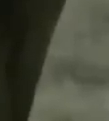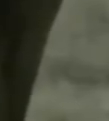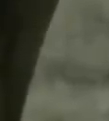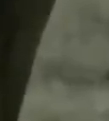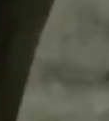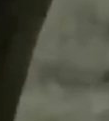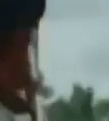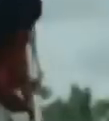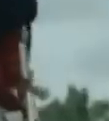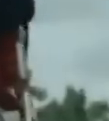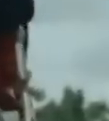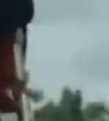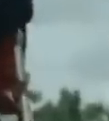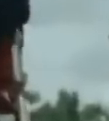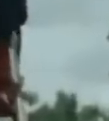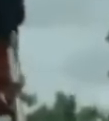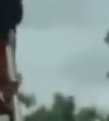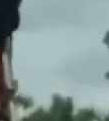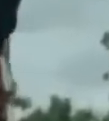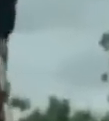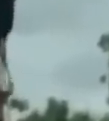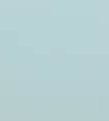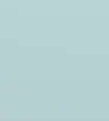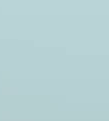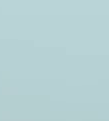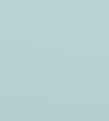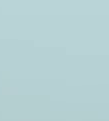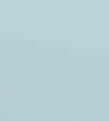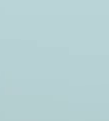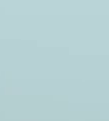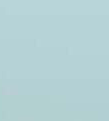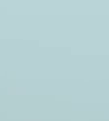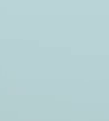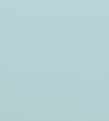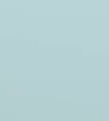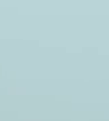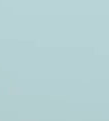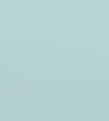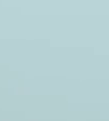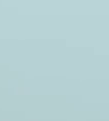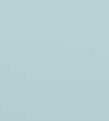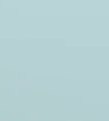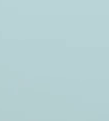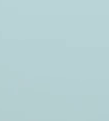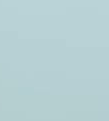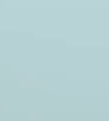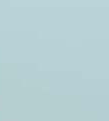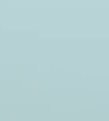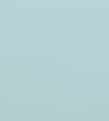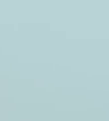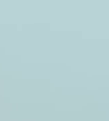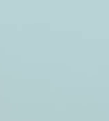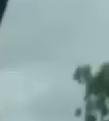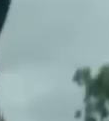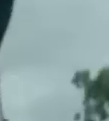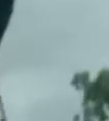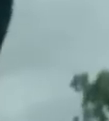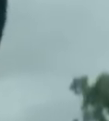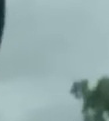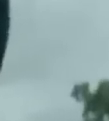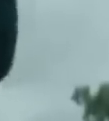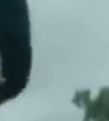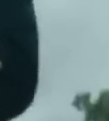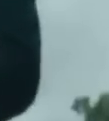tiranía y hoy están aquí dando de derecho a tremolar al amarillo, al